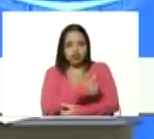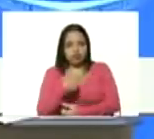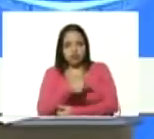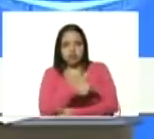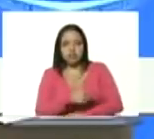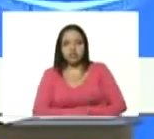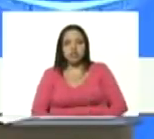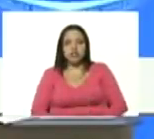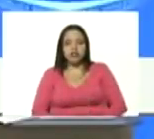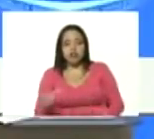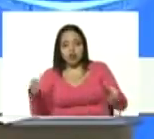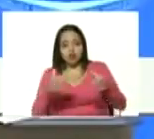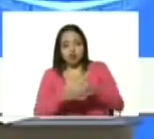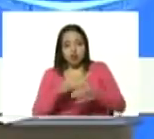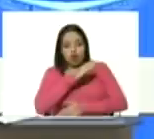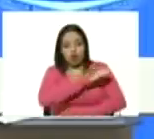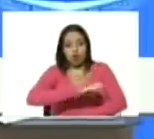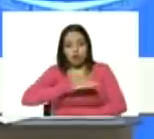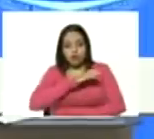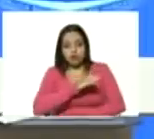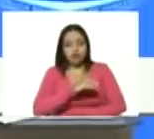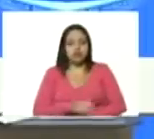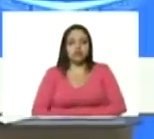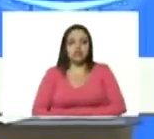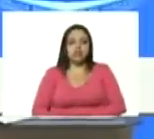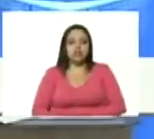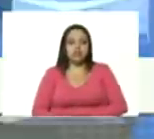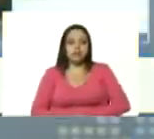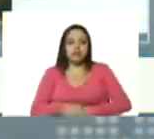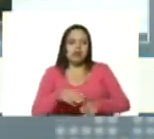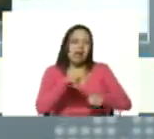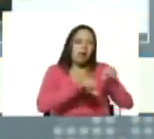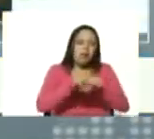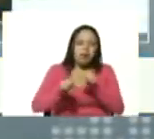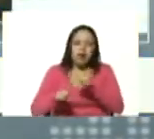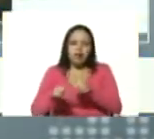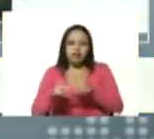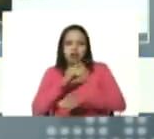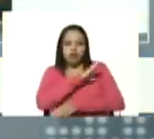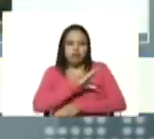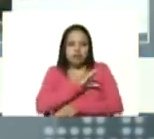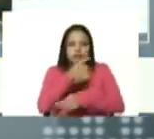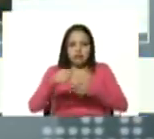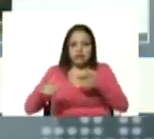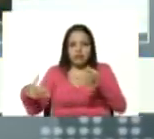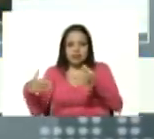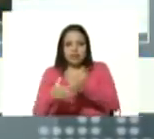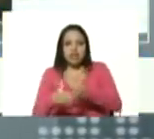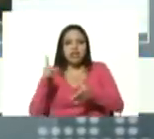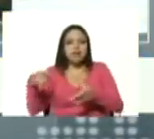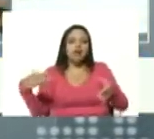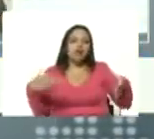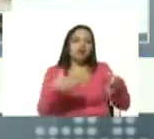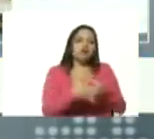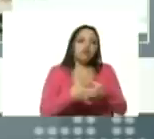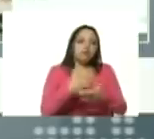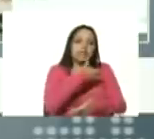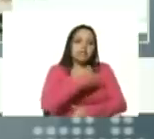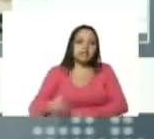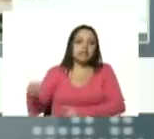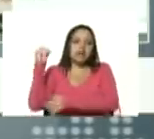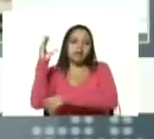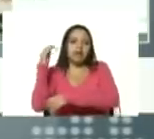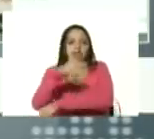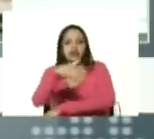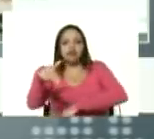para la reunión del Comité Ejecutivo para analizar situación en ciertos países, reunión con el presidente de la Asamblea Nacional de Venezuela.